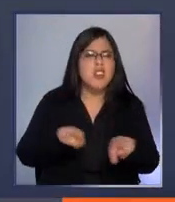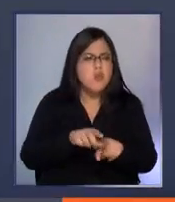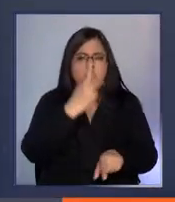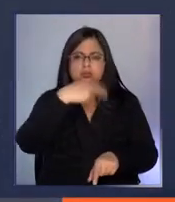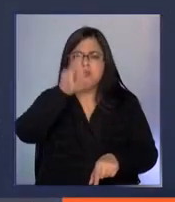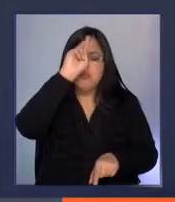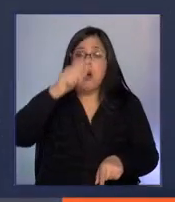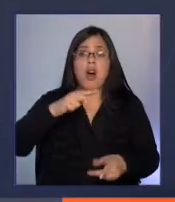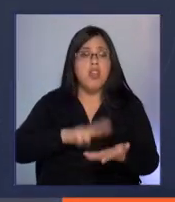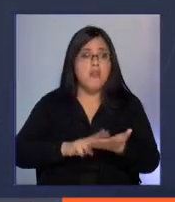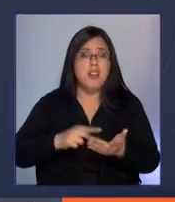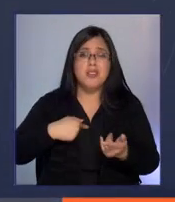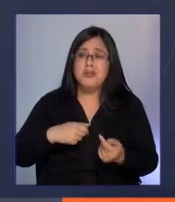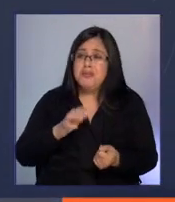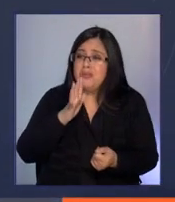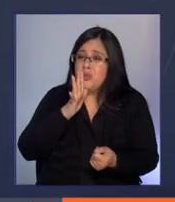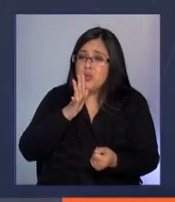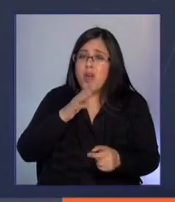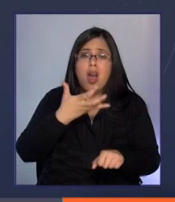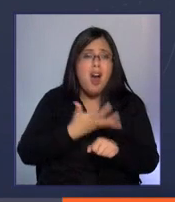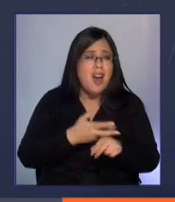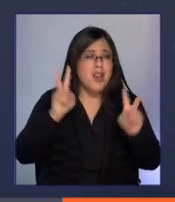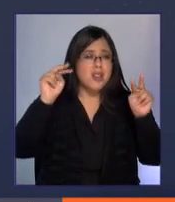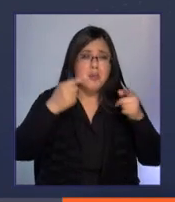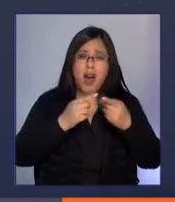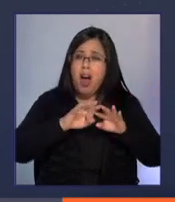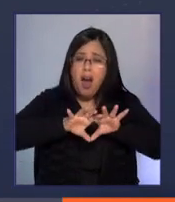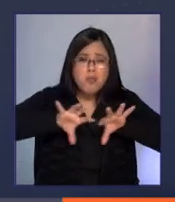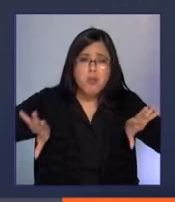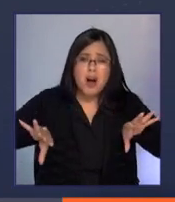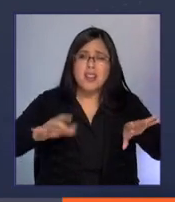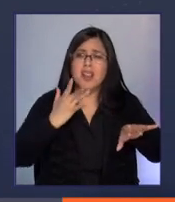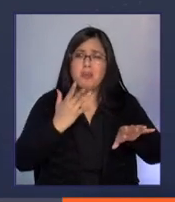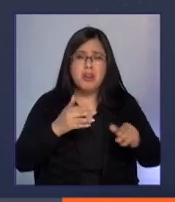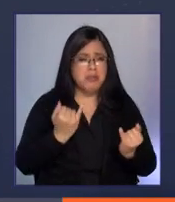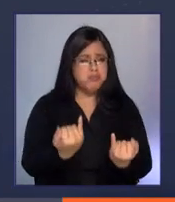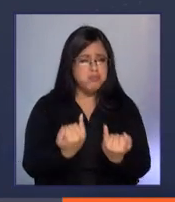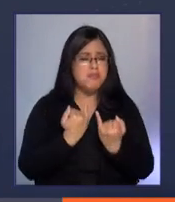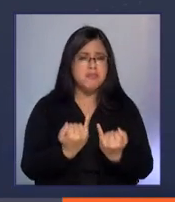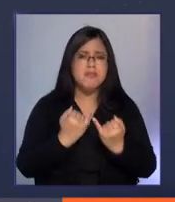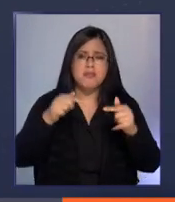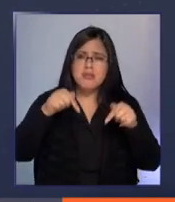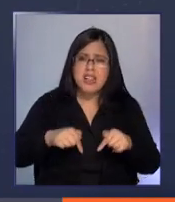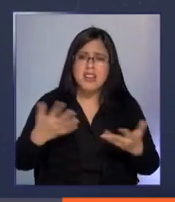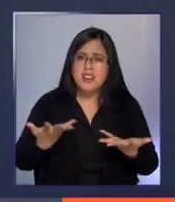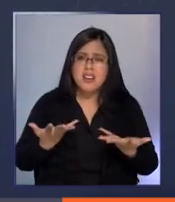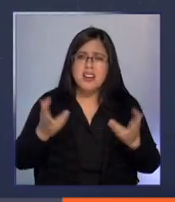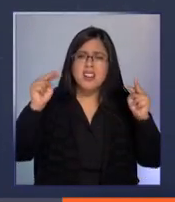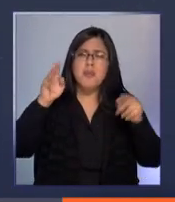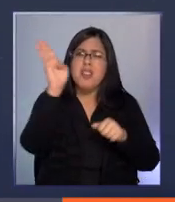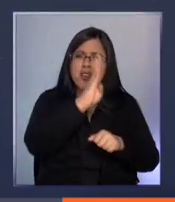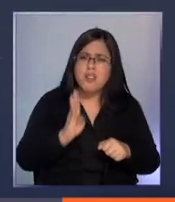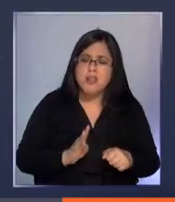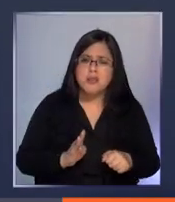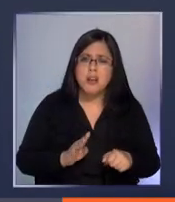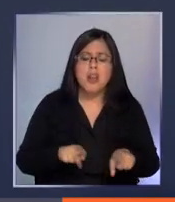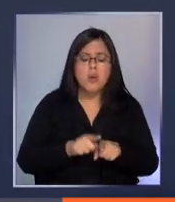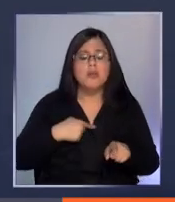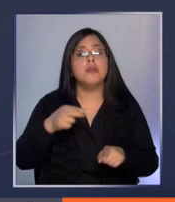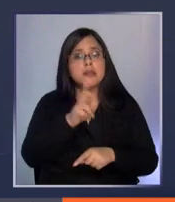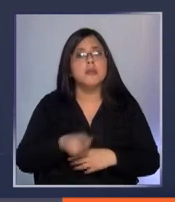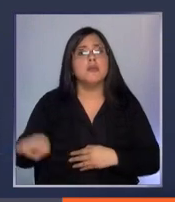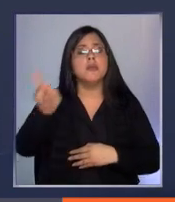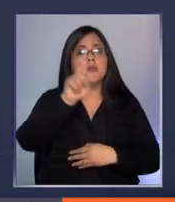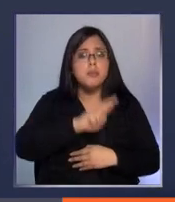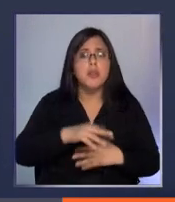la verdad no me explico, no sé si acá hay otro trasfondo de por qué ahora aparece esta información a través de la FOLA de Brasil. Yo quiero insistir en lo mismo